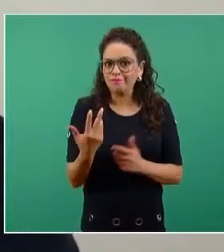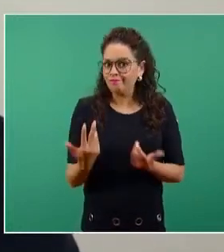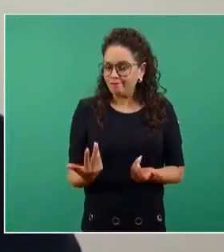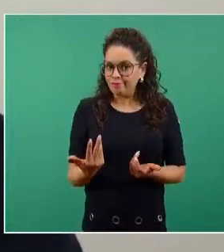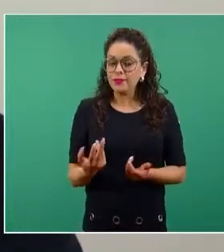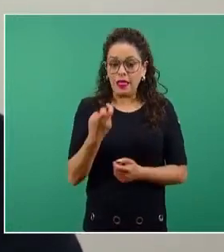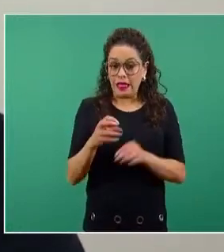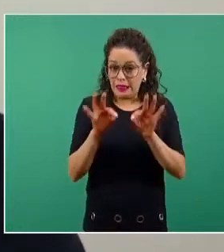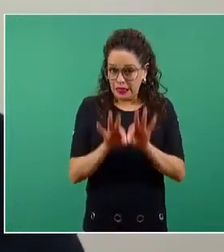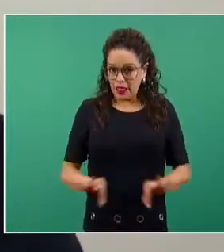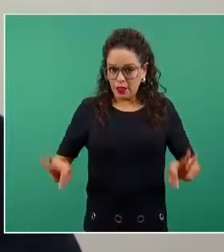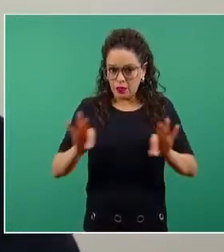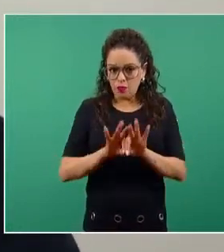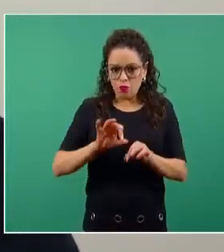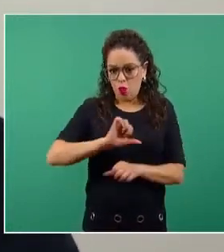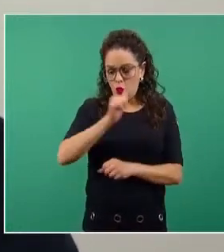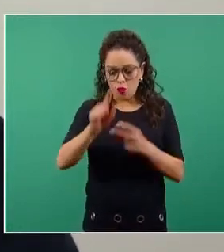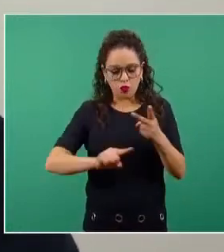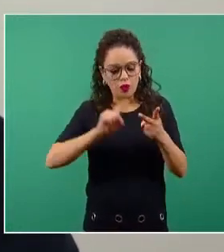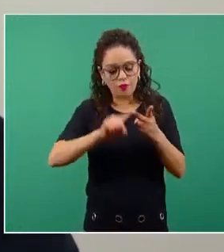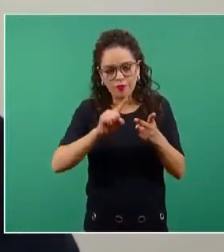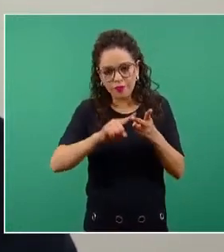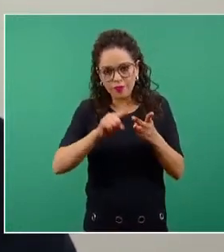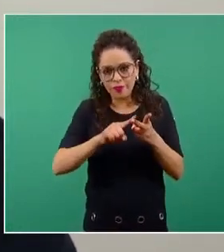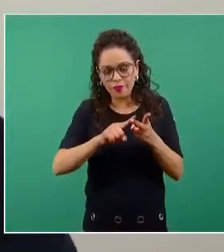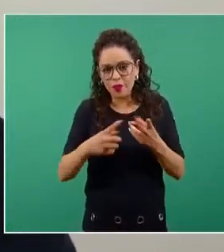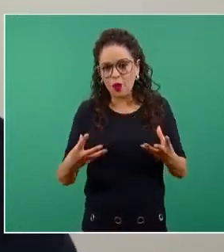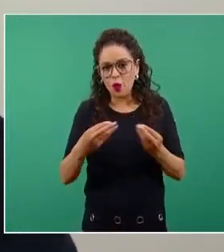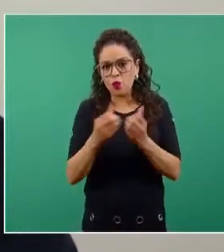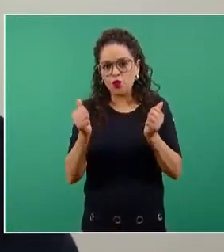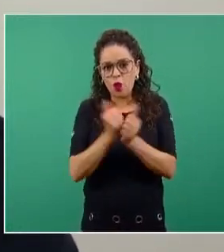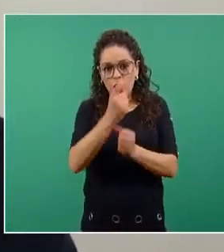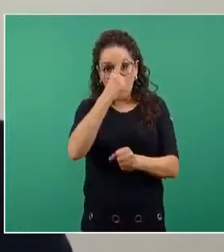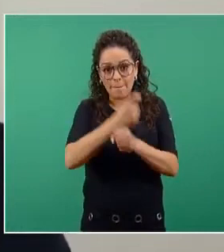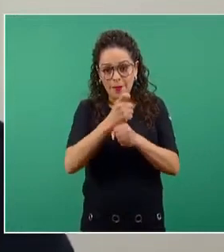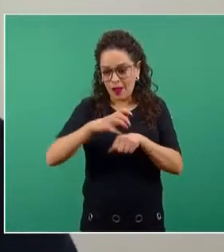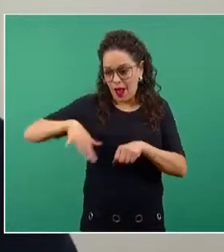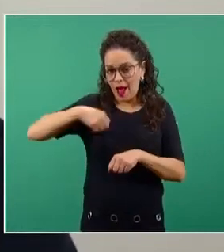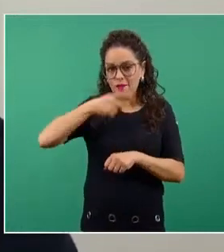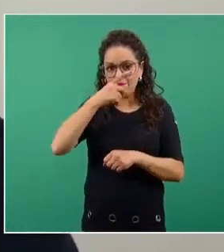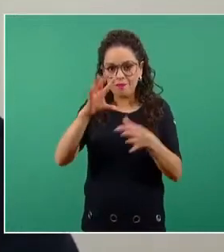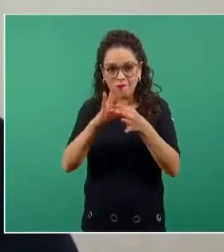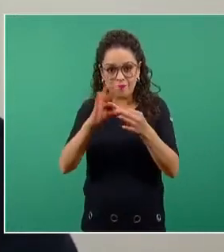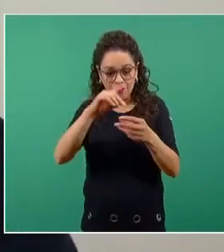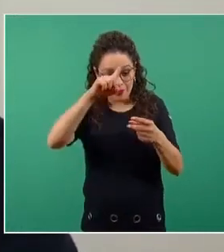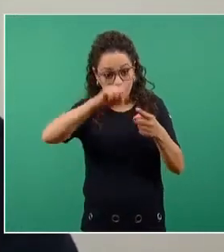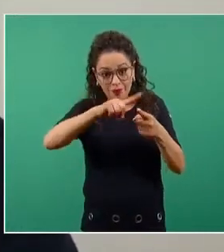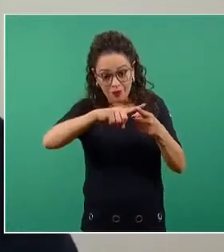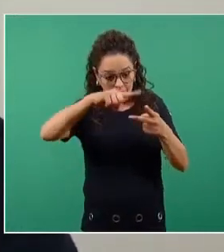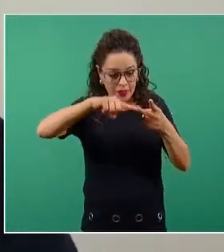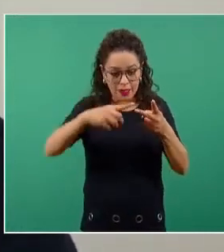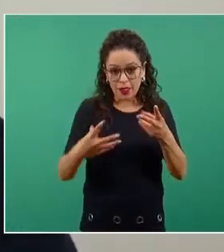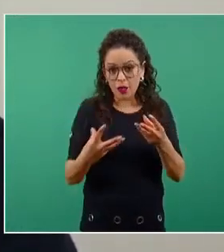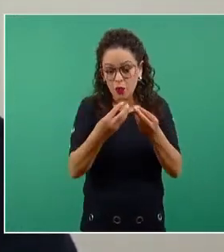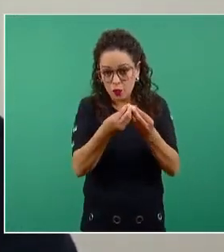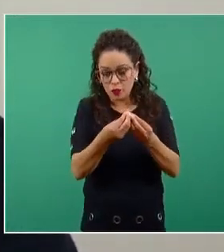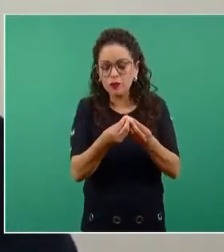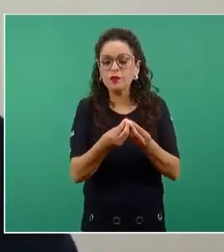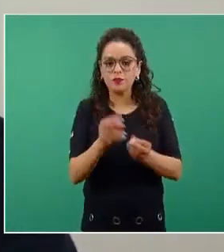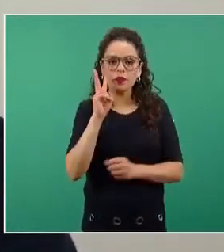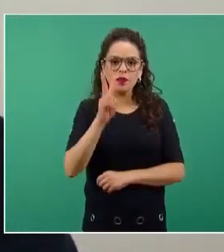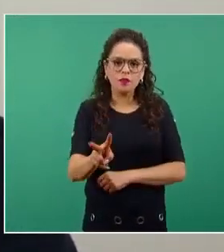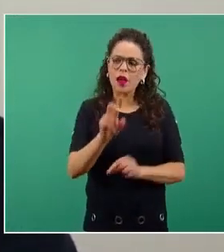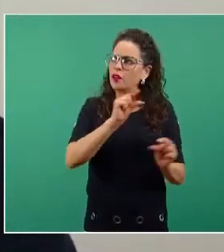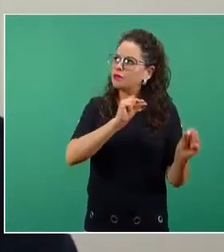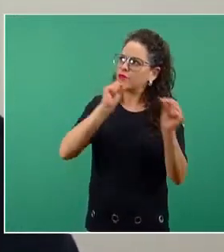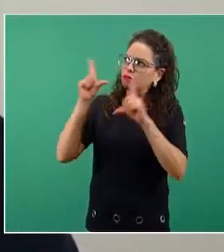también importante y que obviamente suma a lo primero que comentamos, es precisamente, como podíamos ver también en la diapositiva